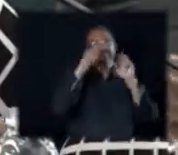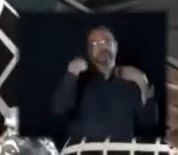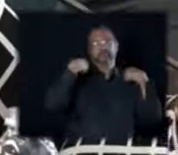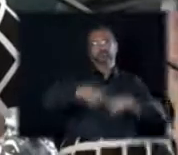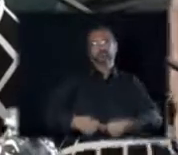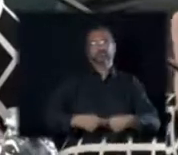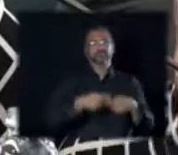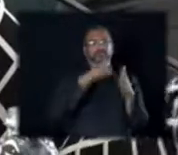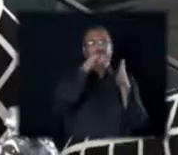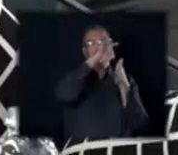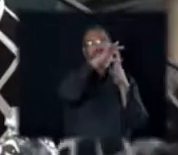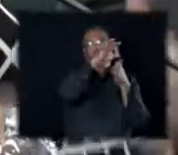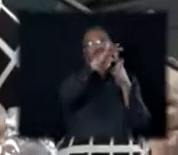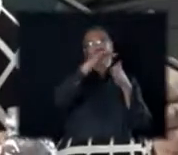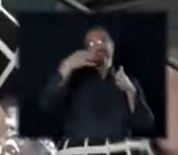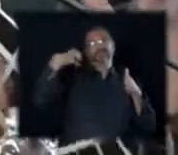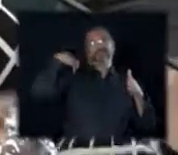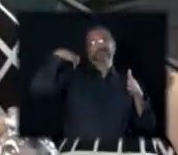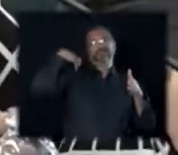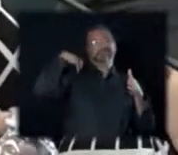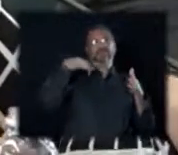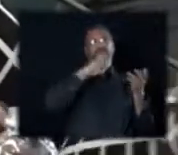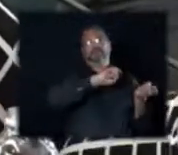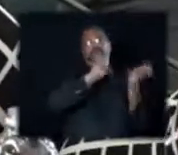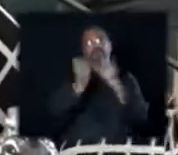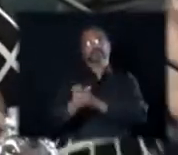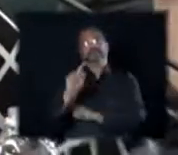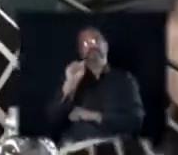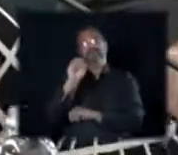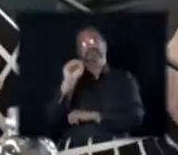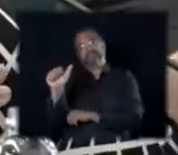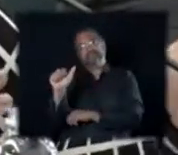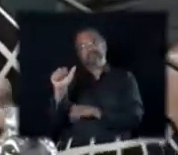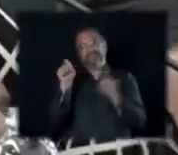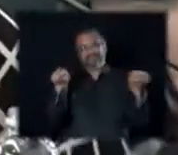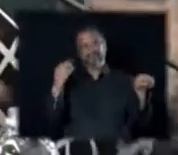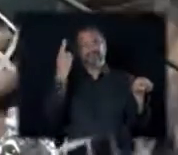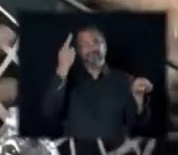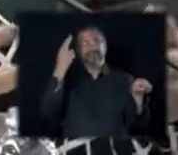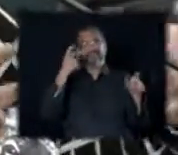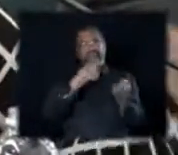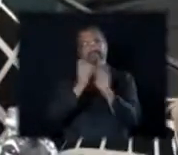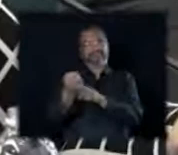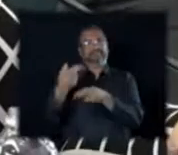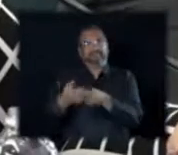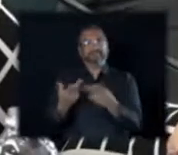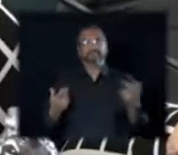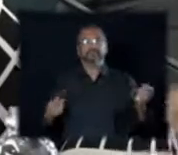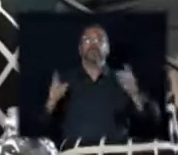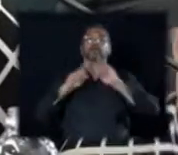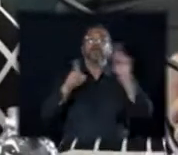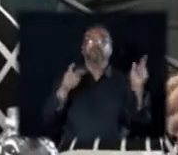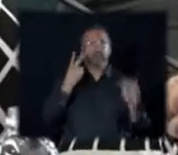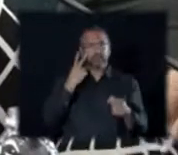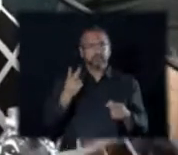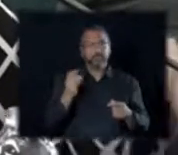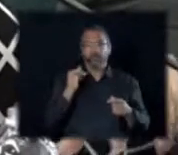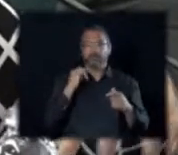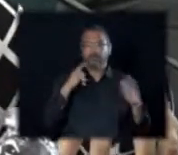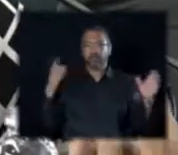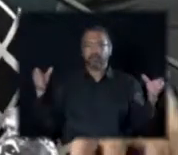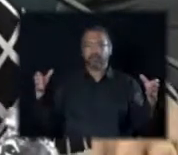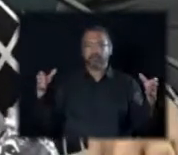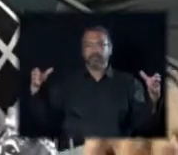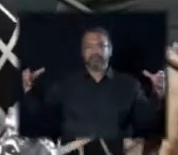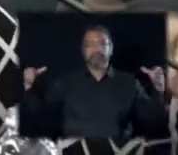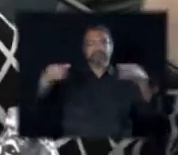del secretario a TSA. Ciertamente, teniendo depósitos en el Banco Gubernamental de Fomento ayudaba porque podíamos verlo todo